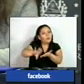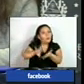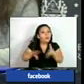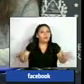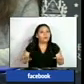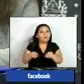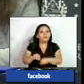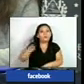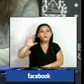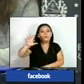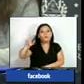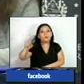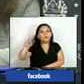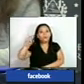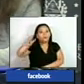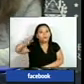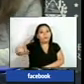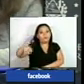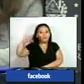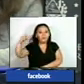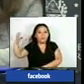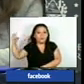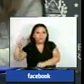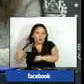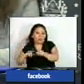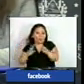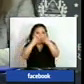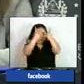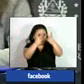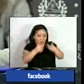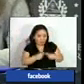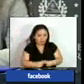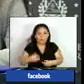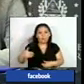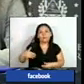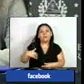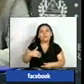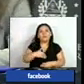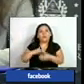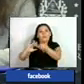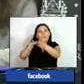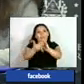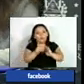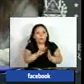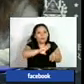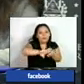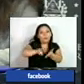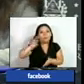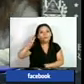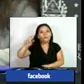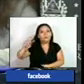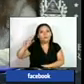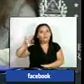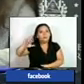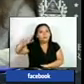total de 5.2 millones distribuidos de la siguiente manera. El Ministerio de Vivienda va a invertir 2.3 millones. El